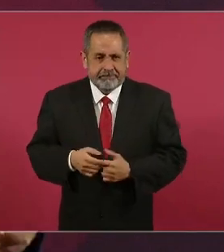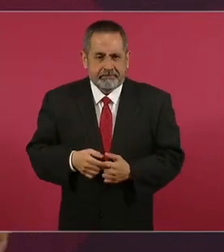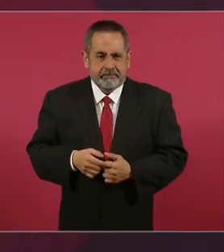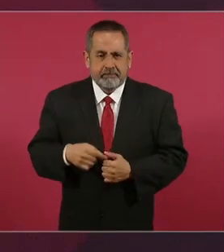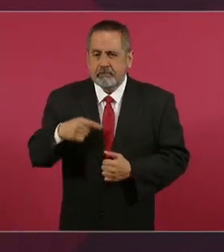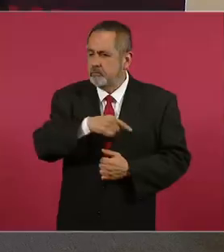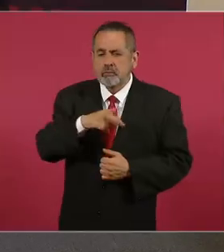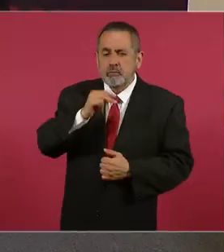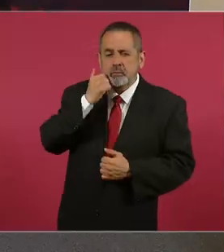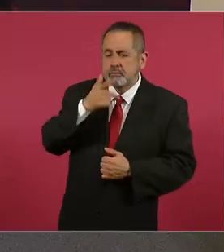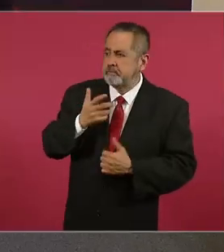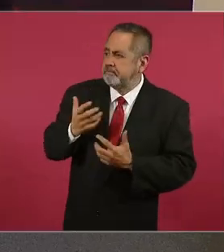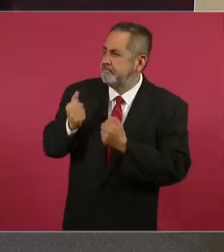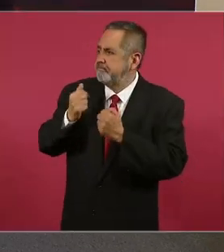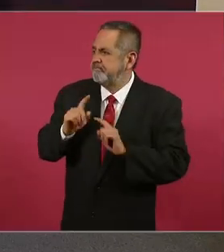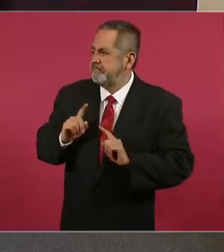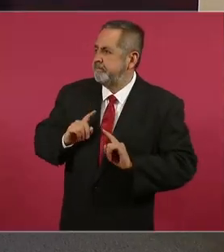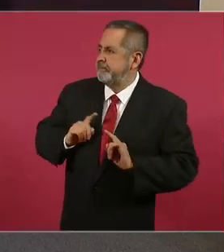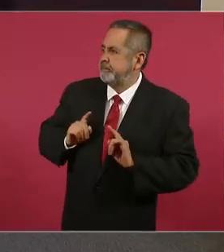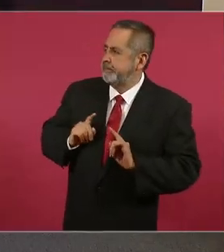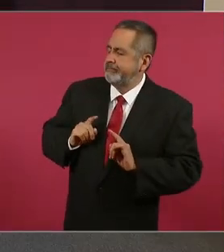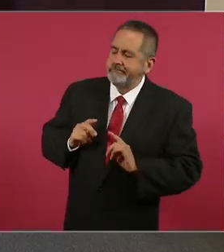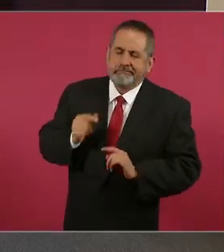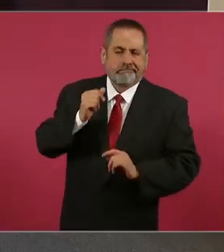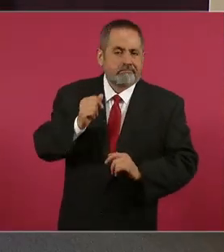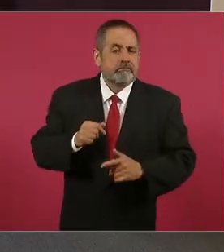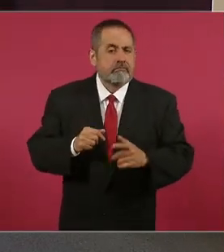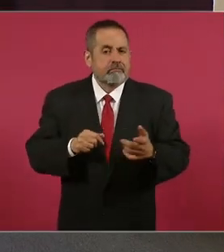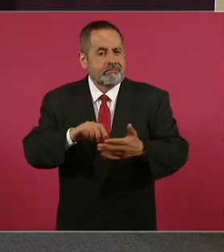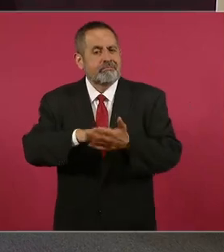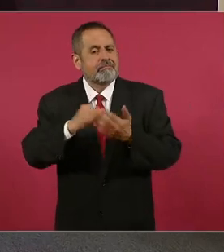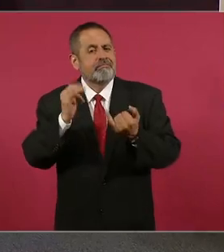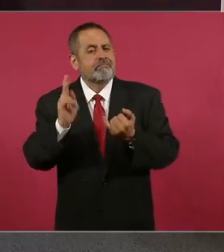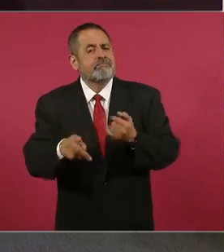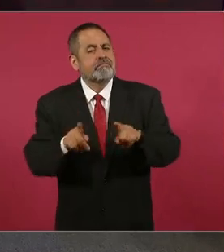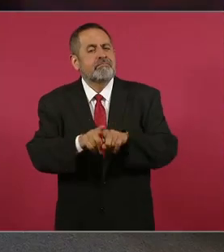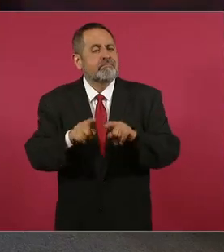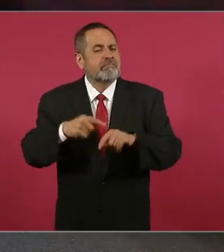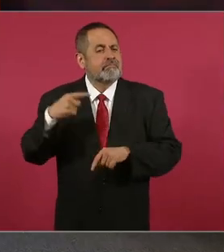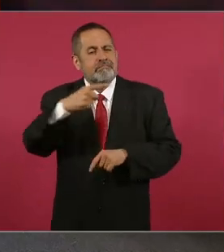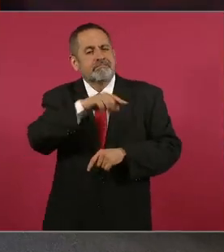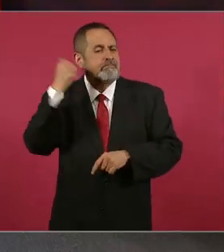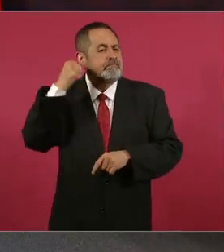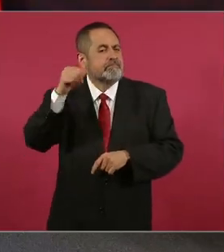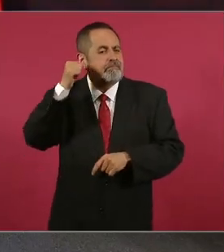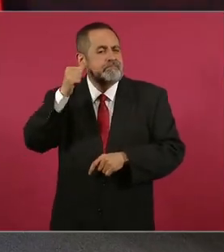sino que por ahí, como lo de el huracán en Acapulco,